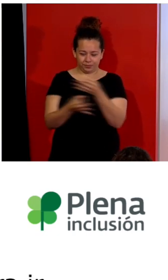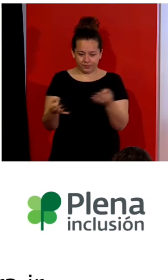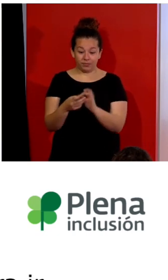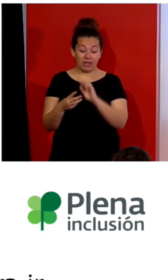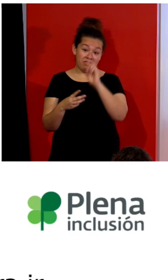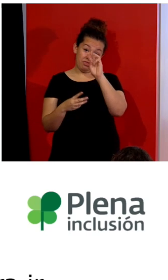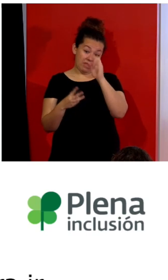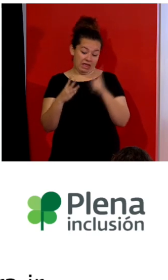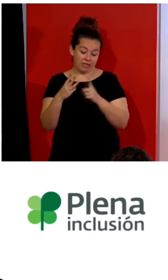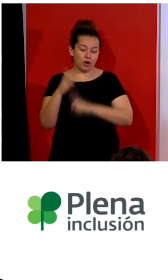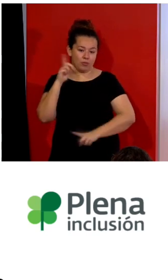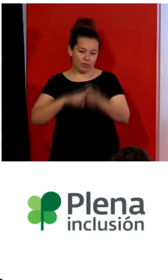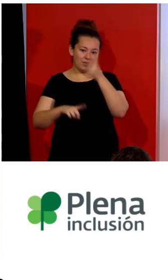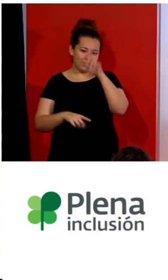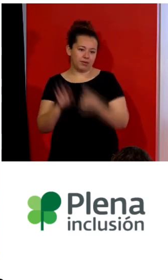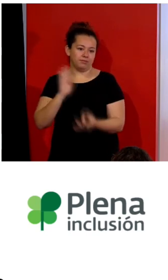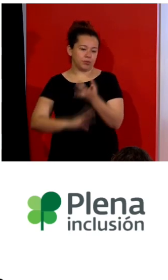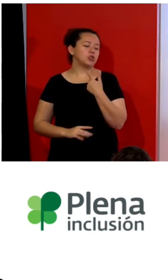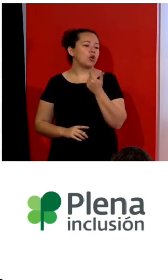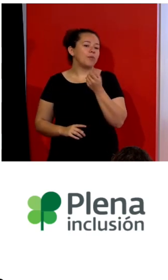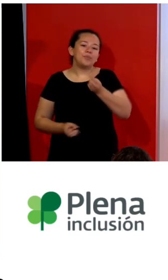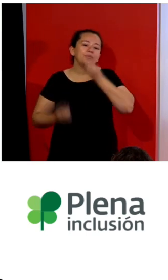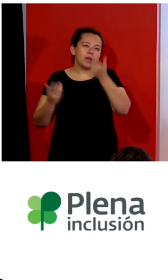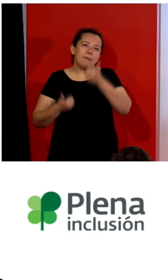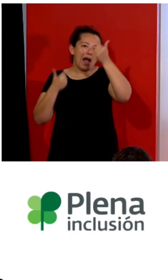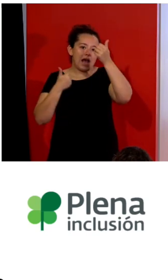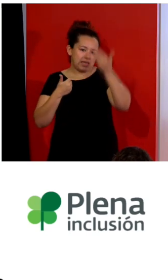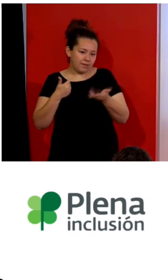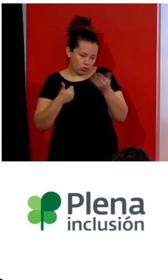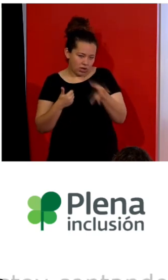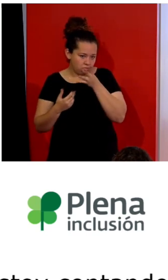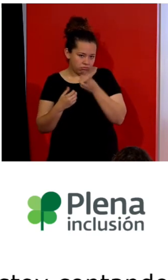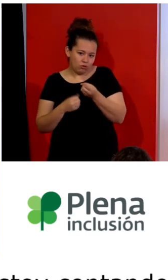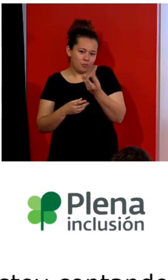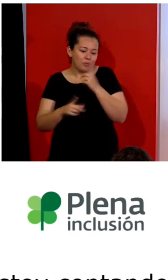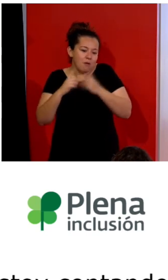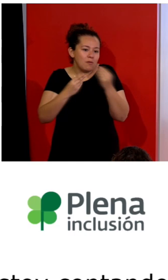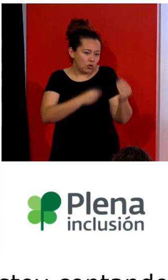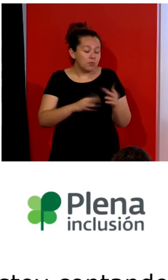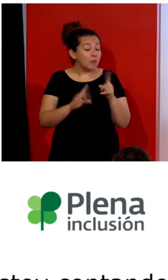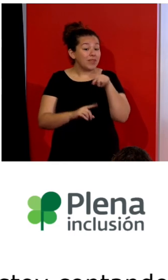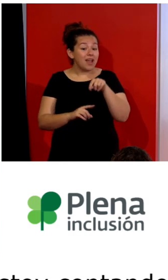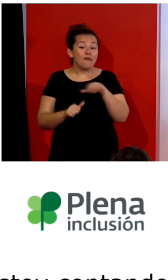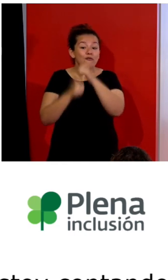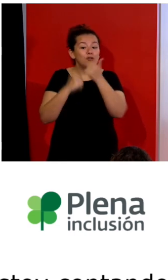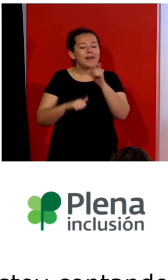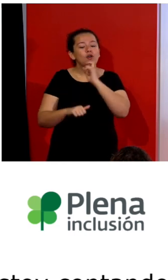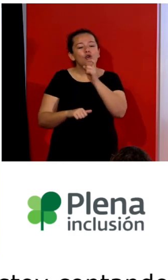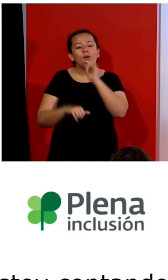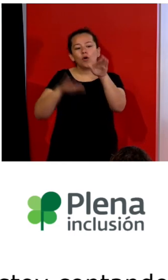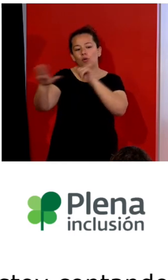también nos surgió, bueno, aparte me estoy contando los más importantes, fue la forma de convocar las plazas. Si